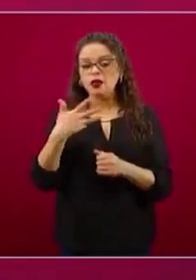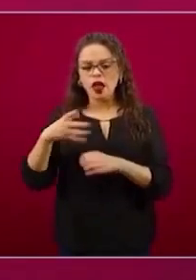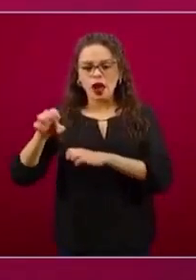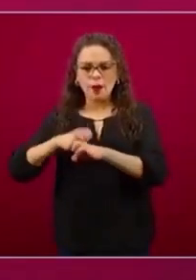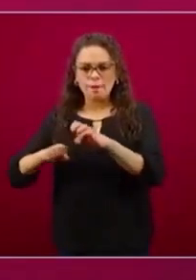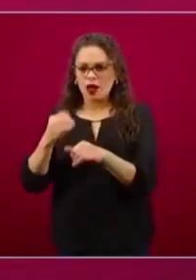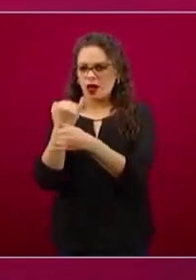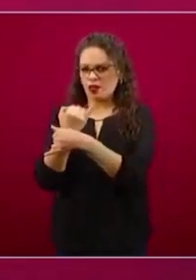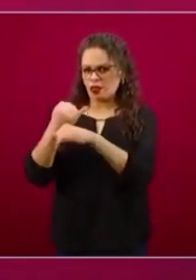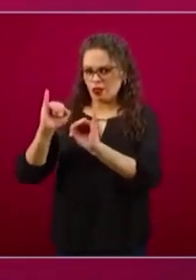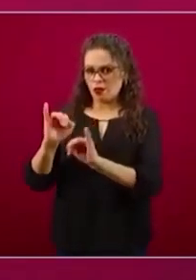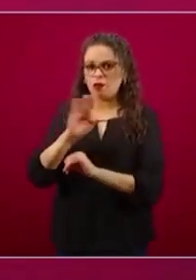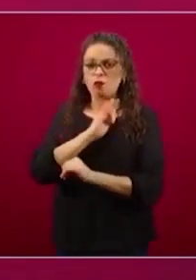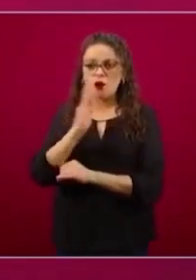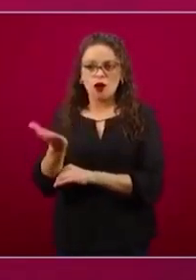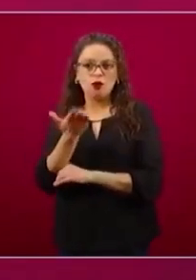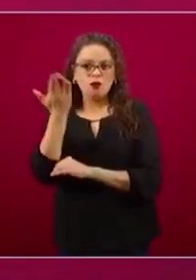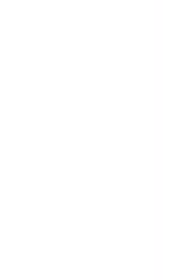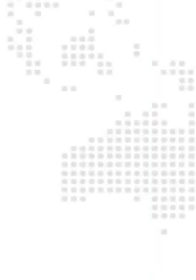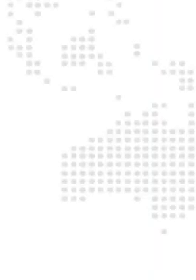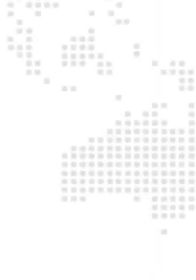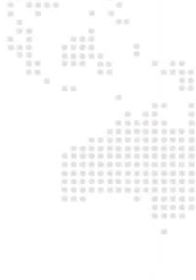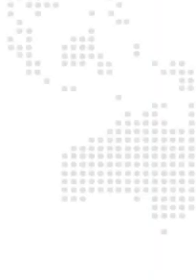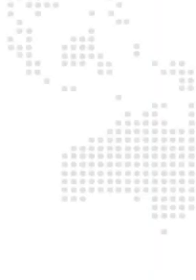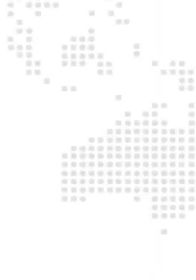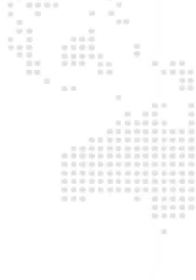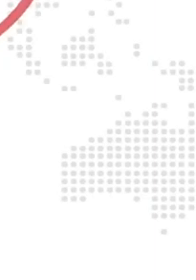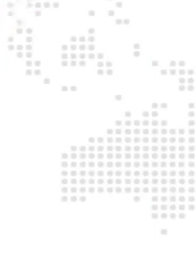puedan ahora solicitar su crédito